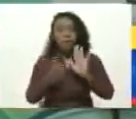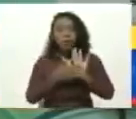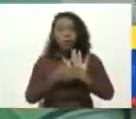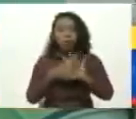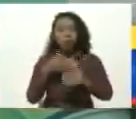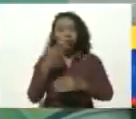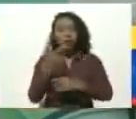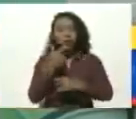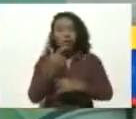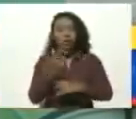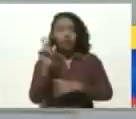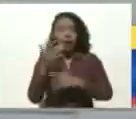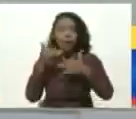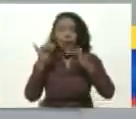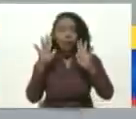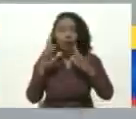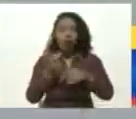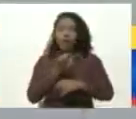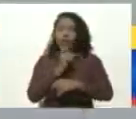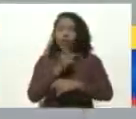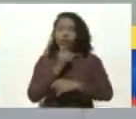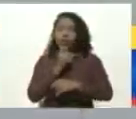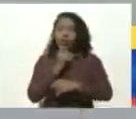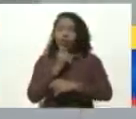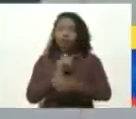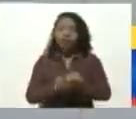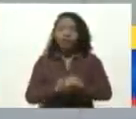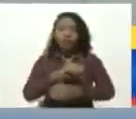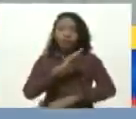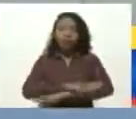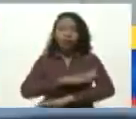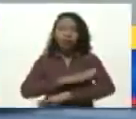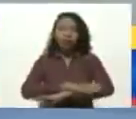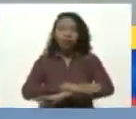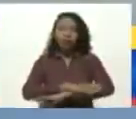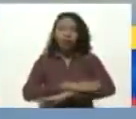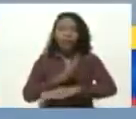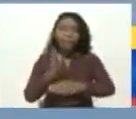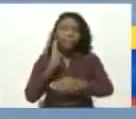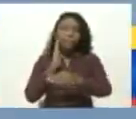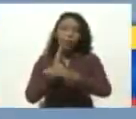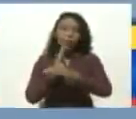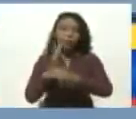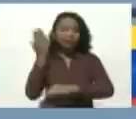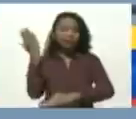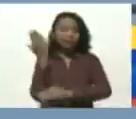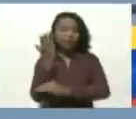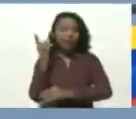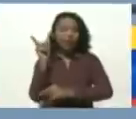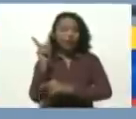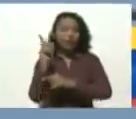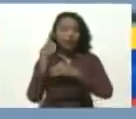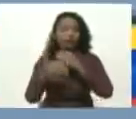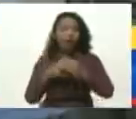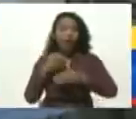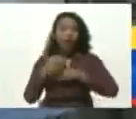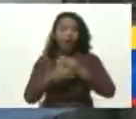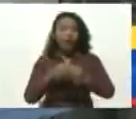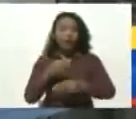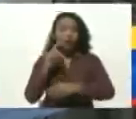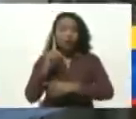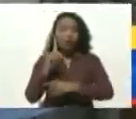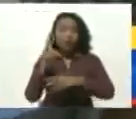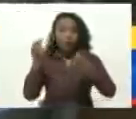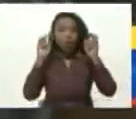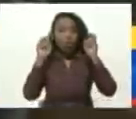expresado, que a pesar de las complejidades, de la acción agresiva, del bloqueo de las sanciones, este ha sido, bueno, una de las